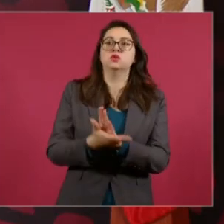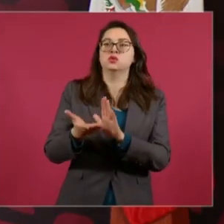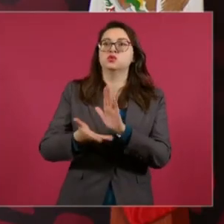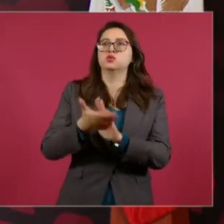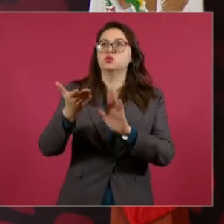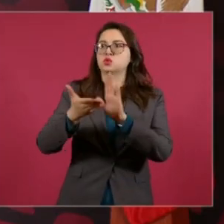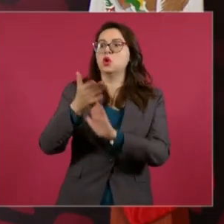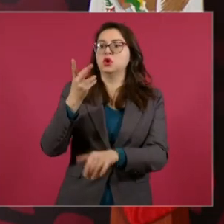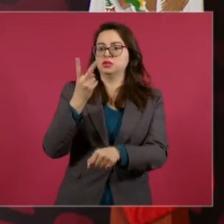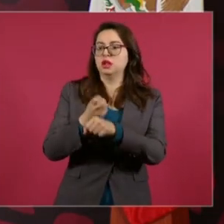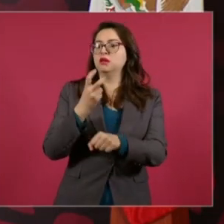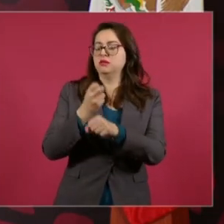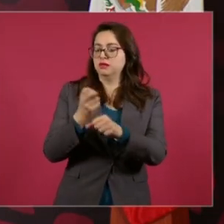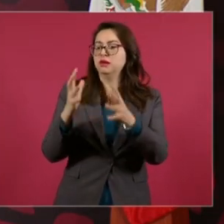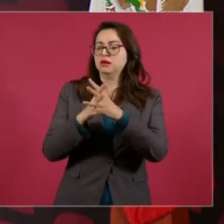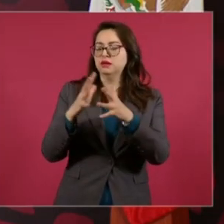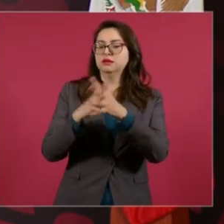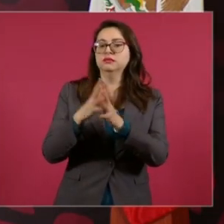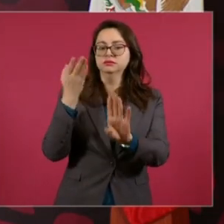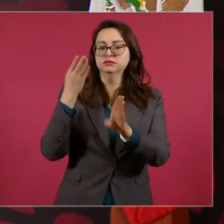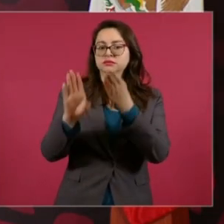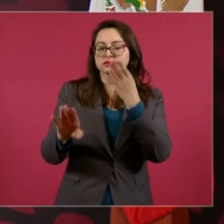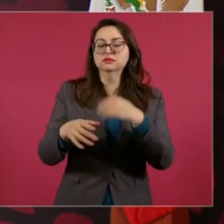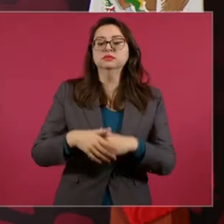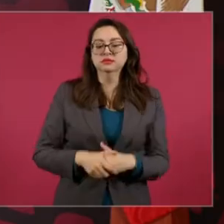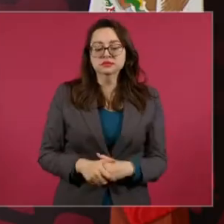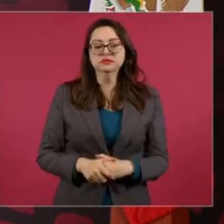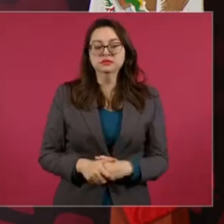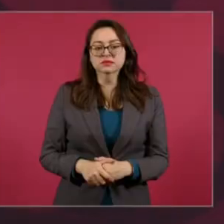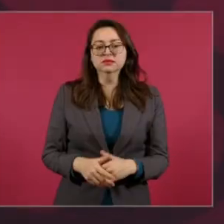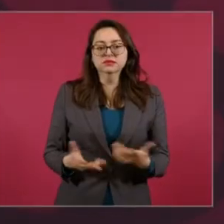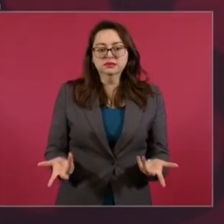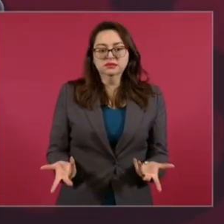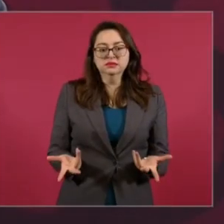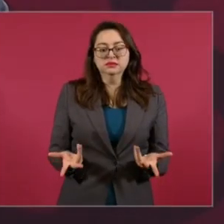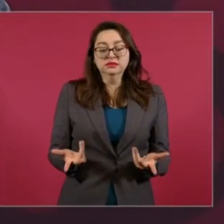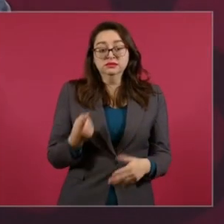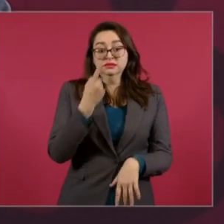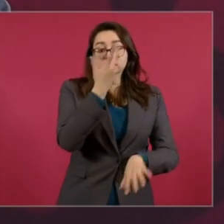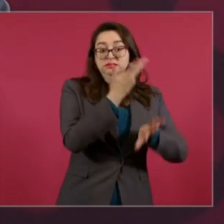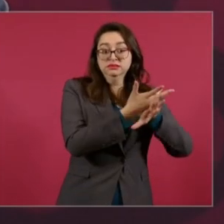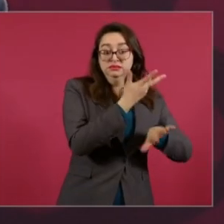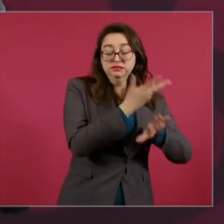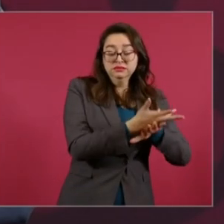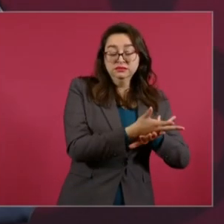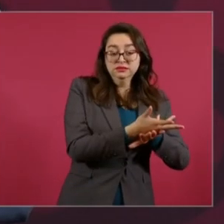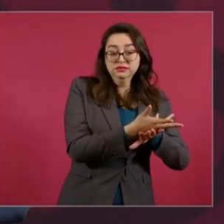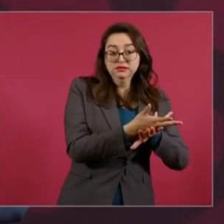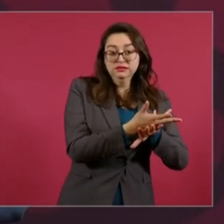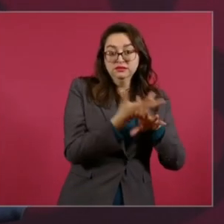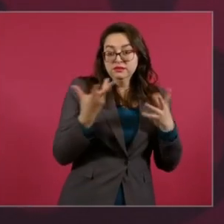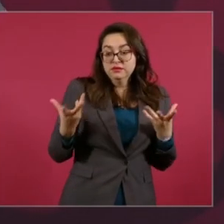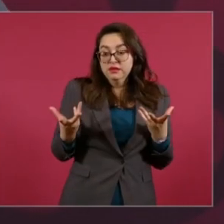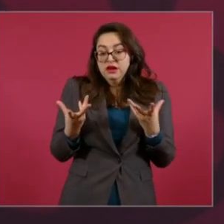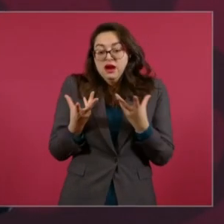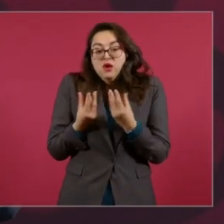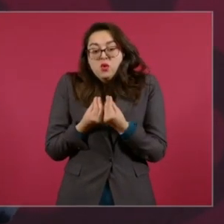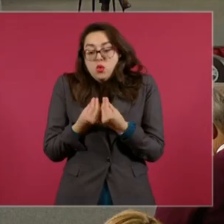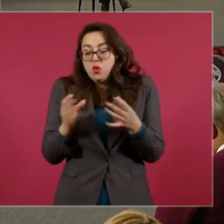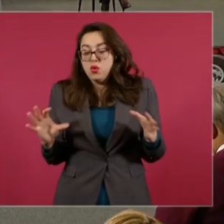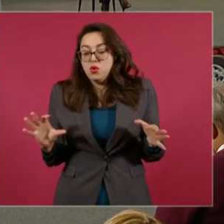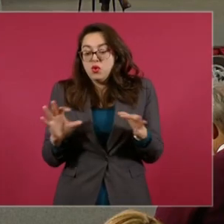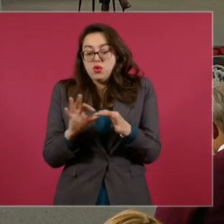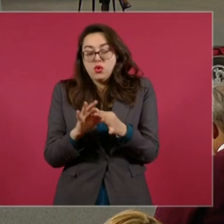también cuando la Segunda Guerra Mundial, sí, había cooperación, sí, había